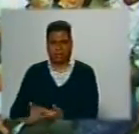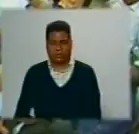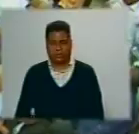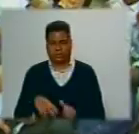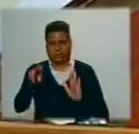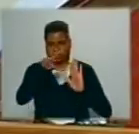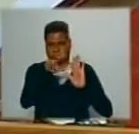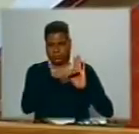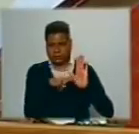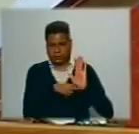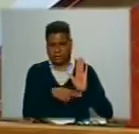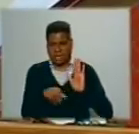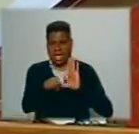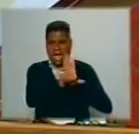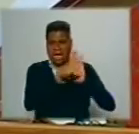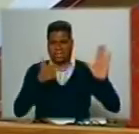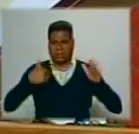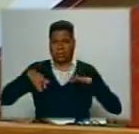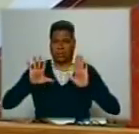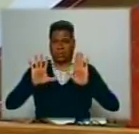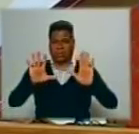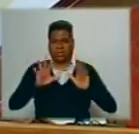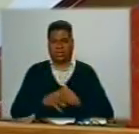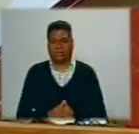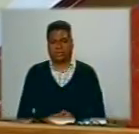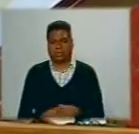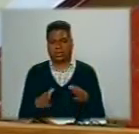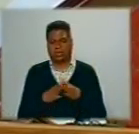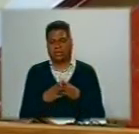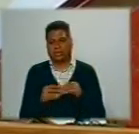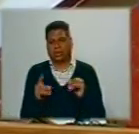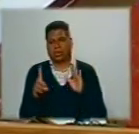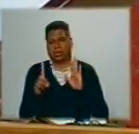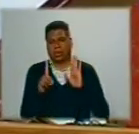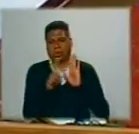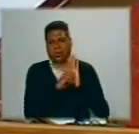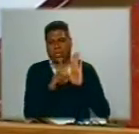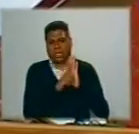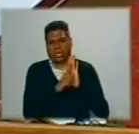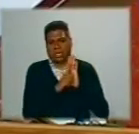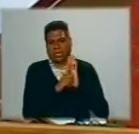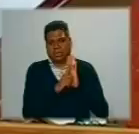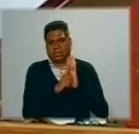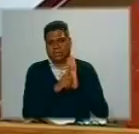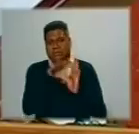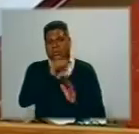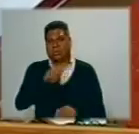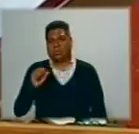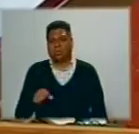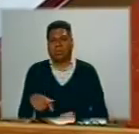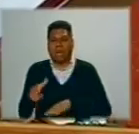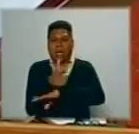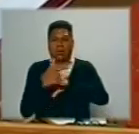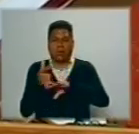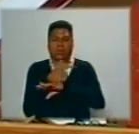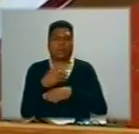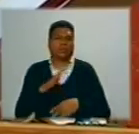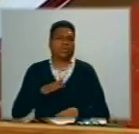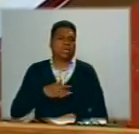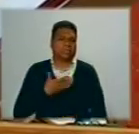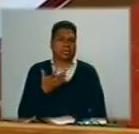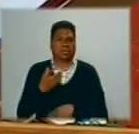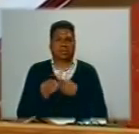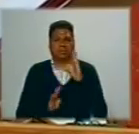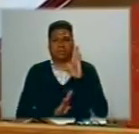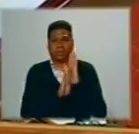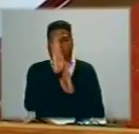punto. Artículo 10, promoción y educación para el derecho de acceso a los bienes y servicios. Artículo 10. El Estado debe desarrollar programas de educación